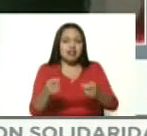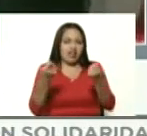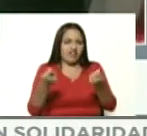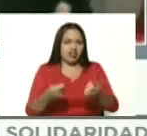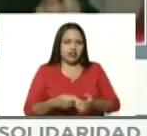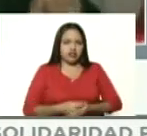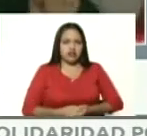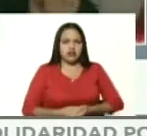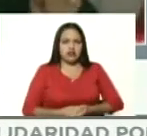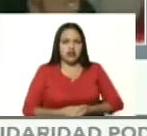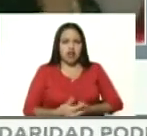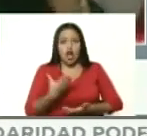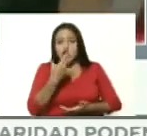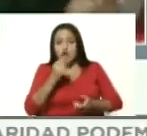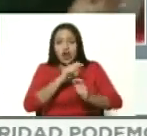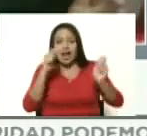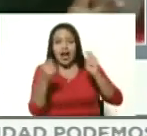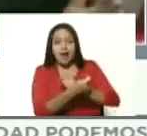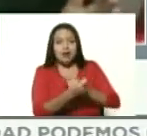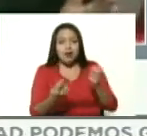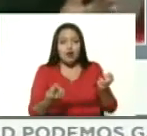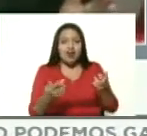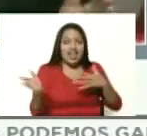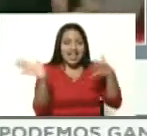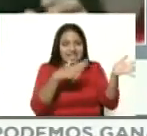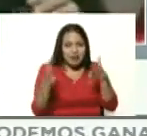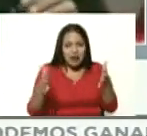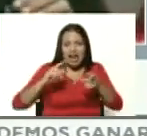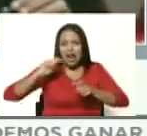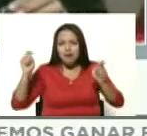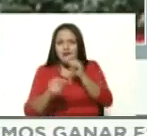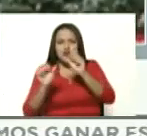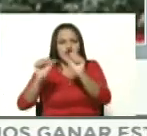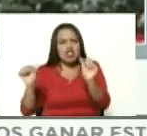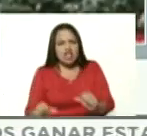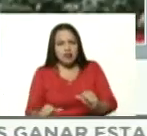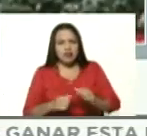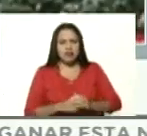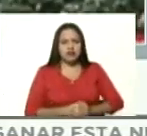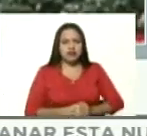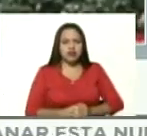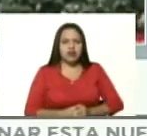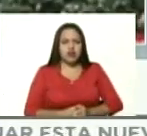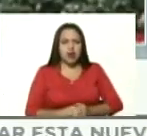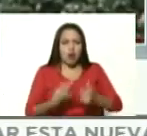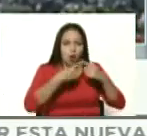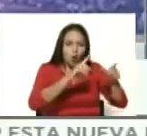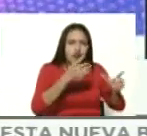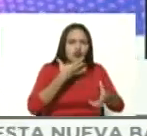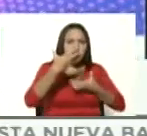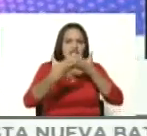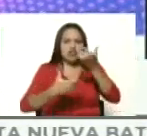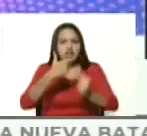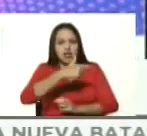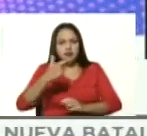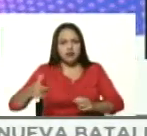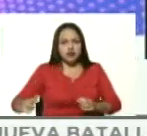No cambiemos el clima, cambiemos el sistema. El otro grito de la gente.